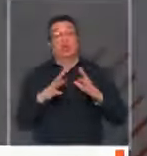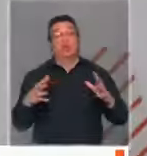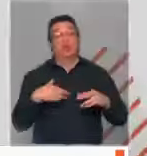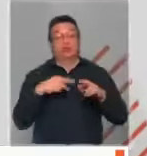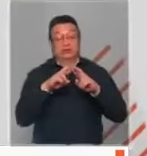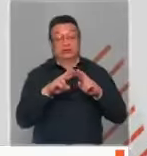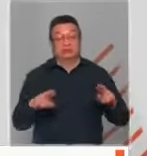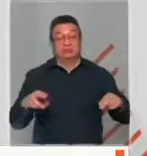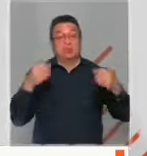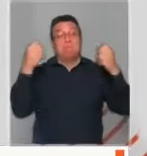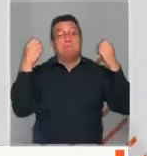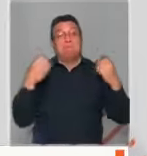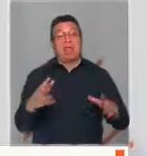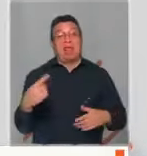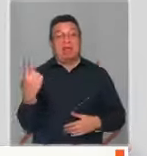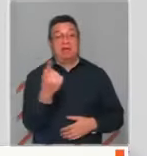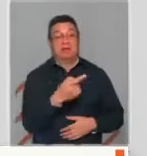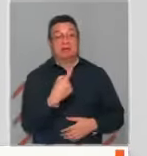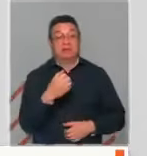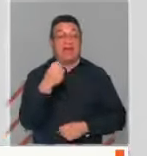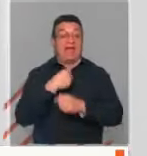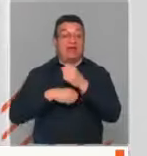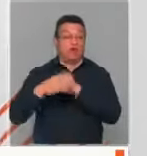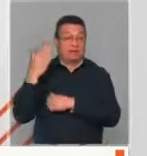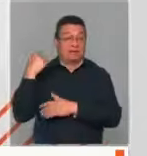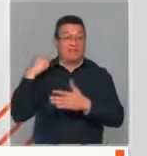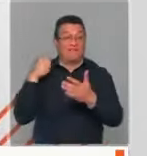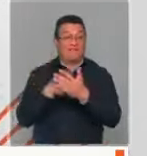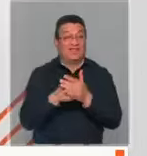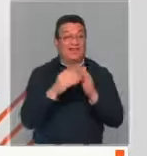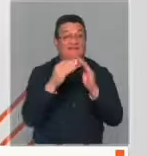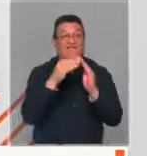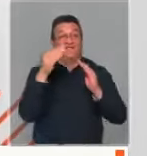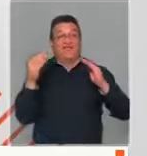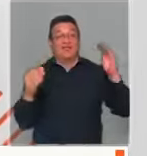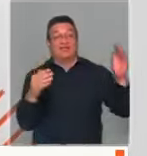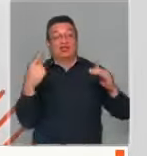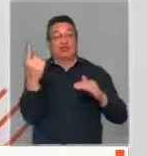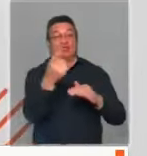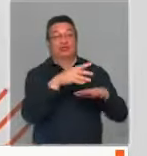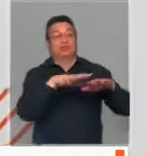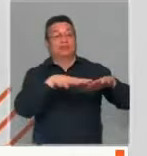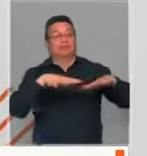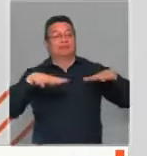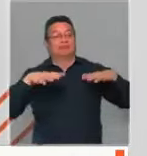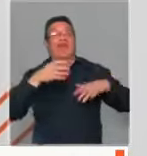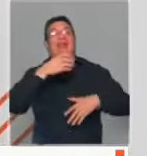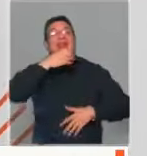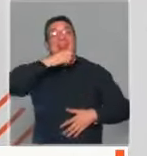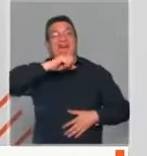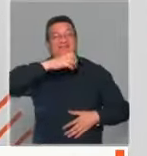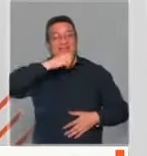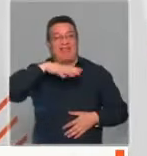tranquilidad. A fines del año pasado, los vecinos estaban haciendo un evento navideño.